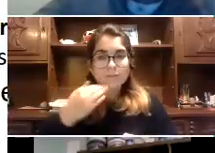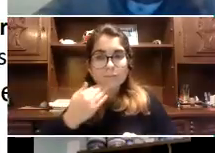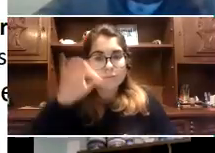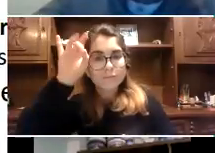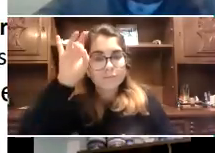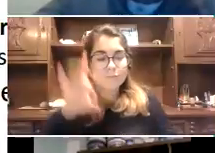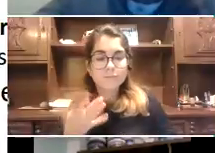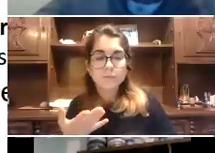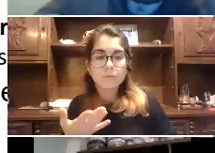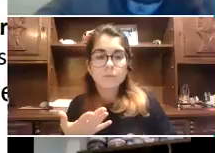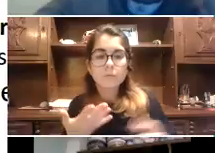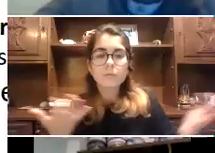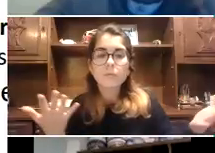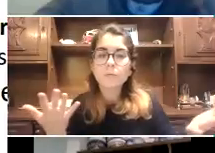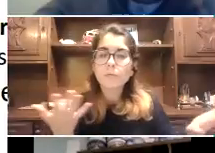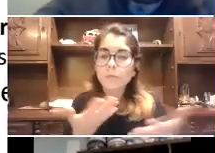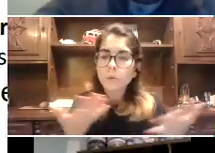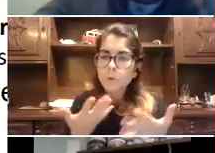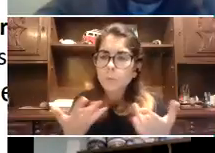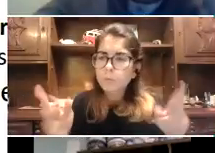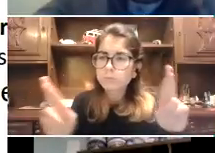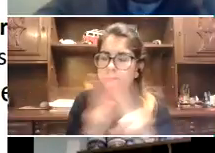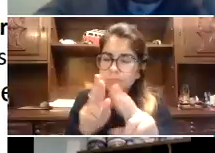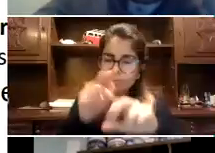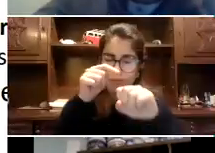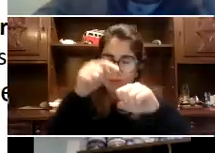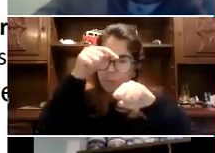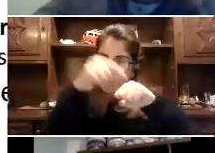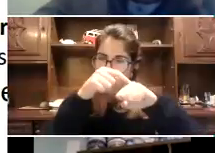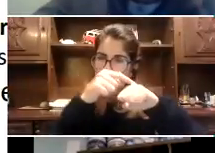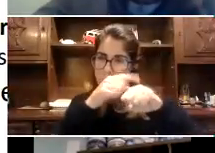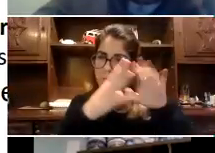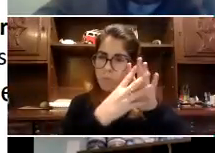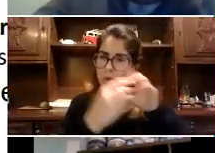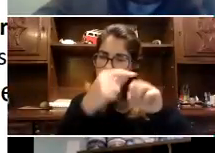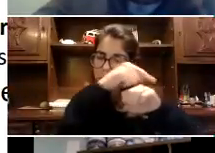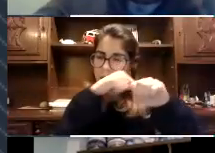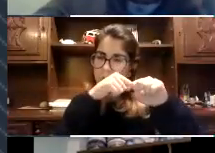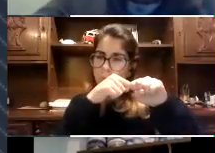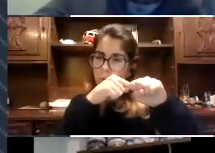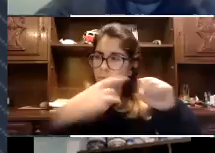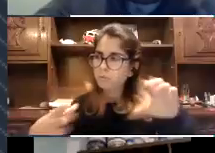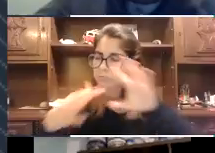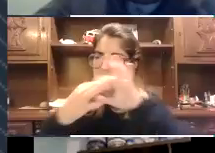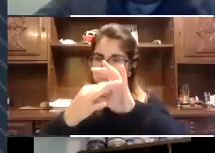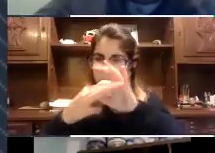de qué manera se relaciona el modelo atómico con los fenómenos eléctricos a nivel macroscópico.